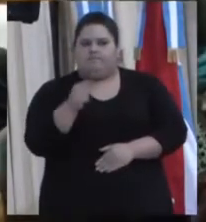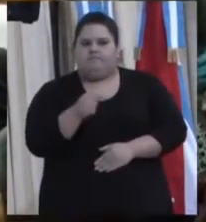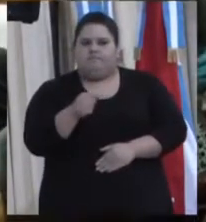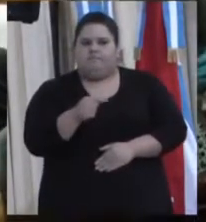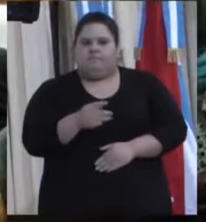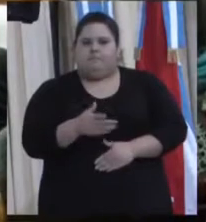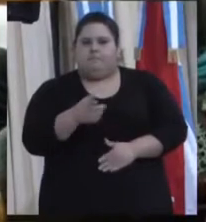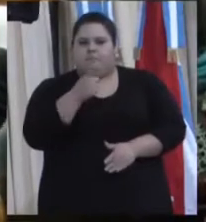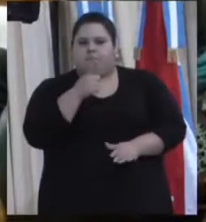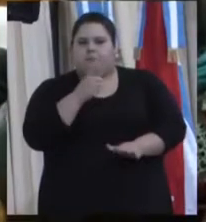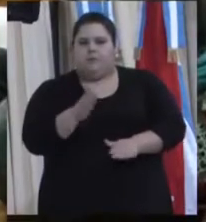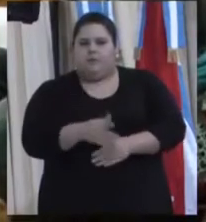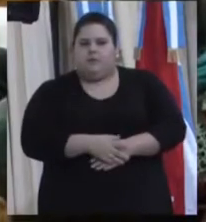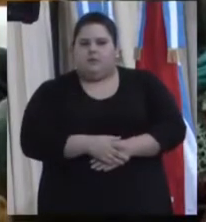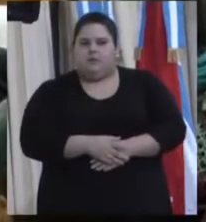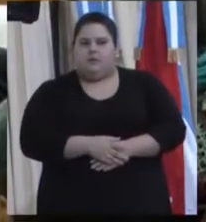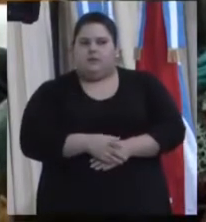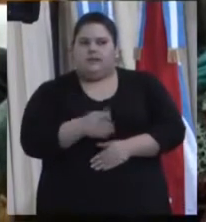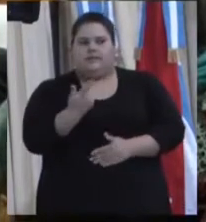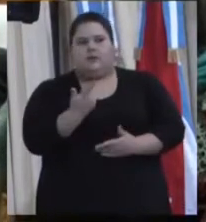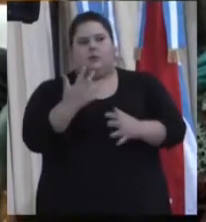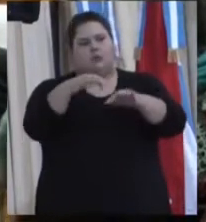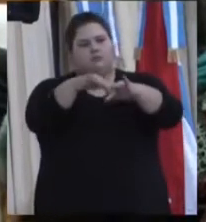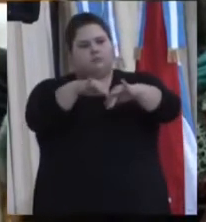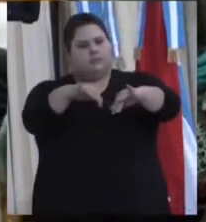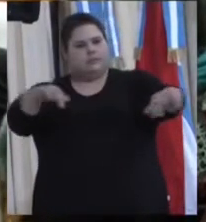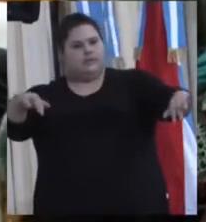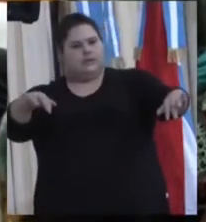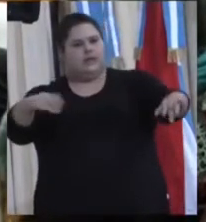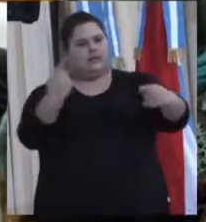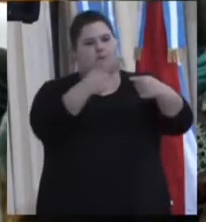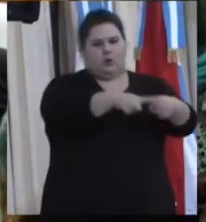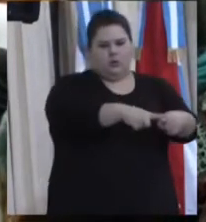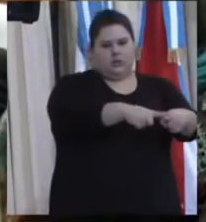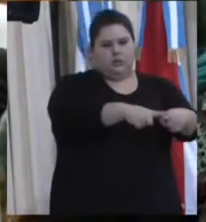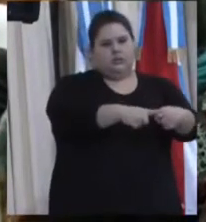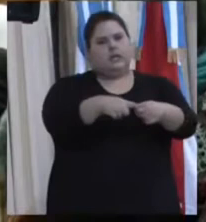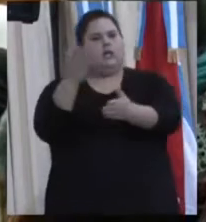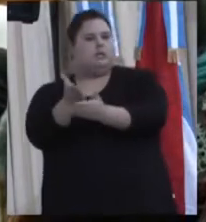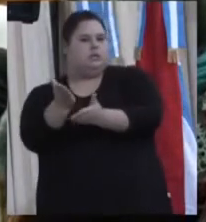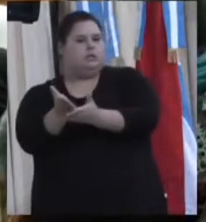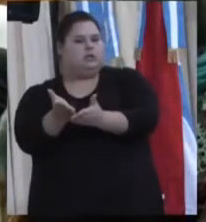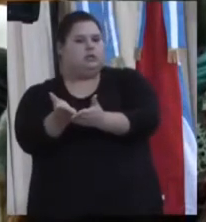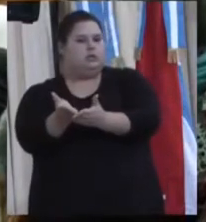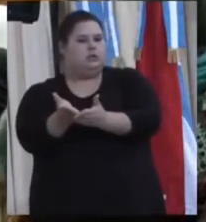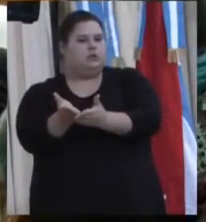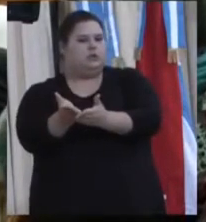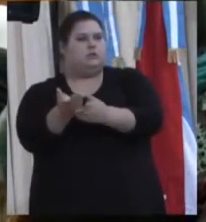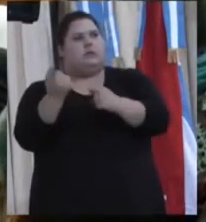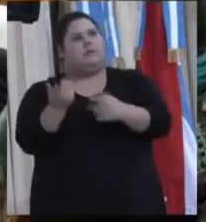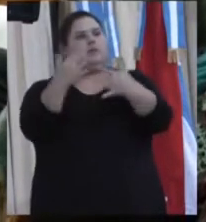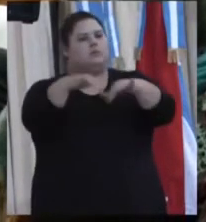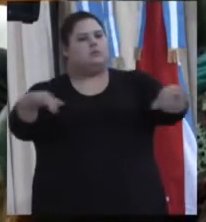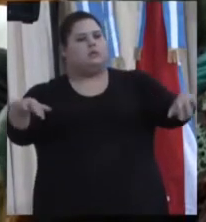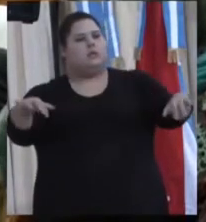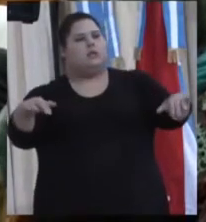En este sentido, creo que ese divorcio que yo digo que existe entre política y derecho, también es un divorcio